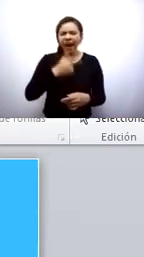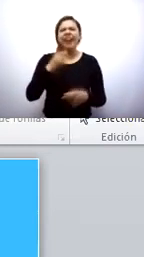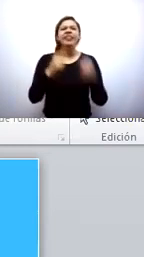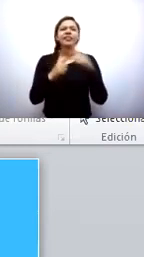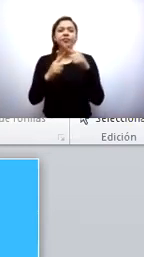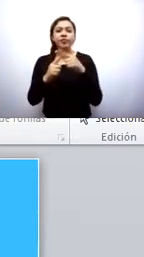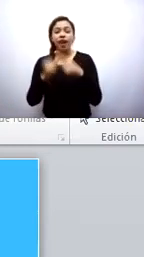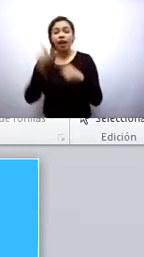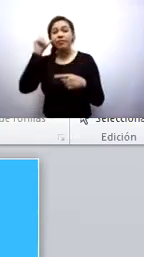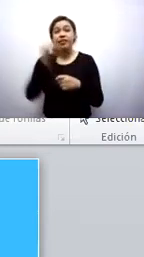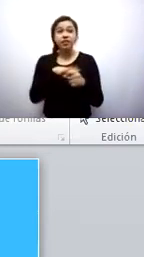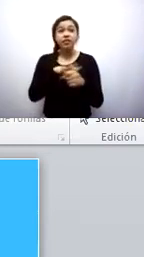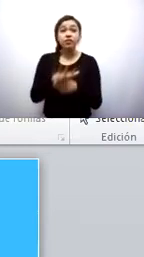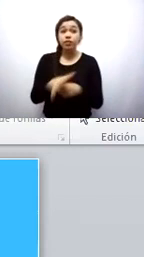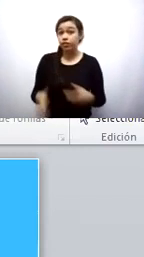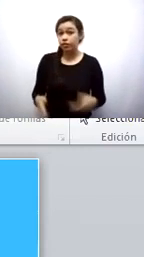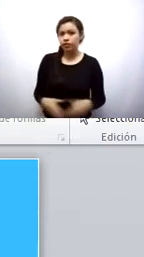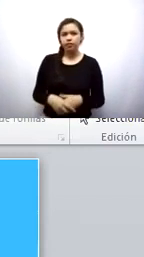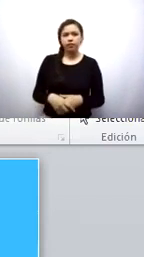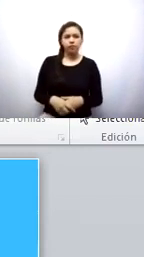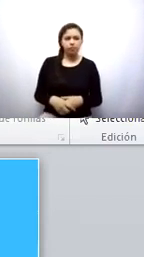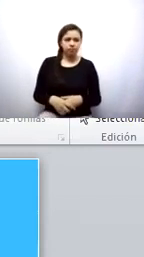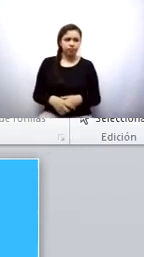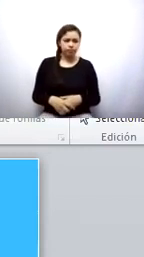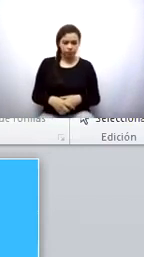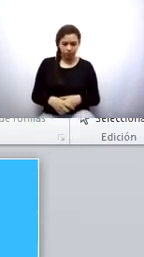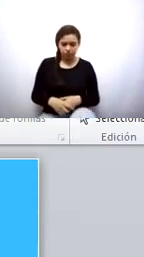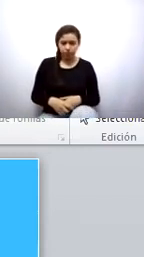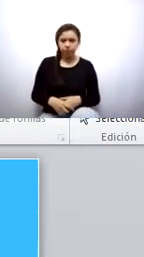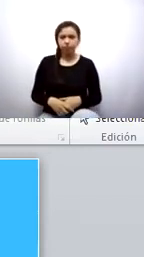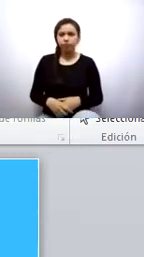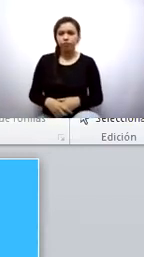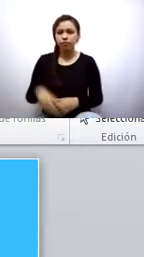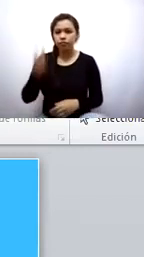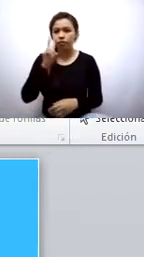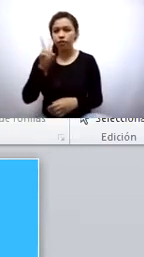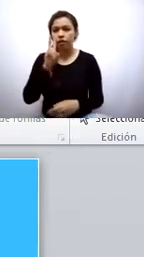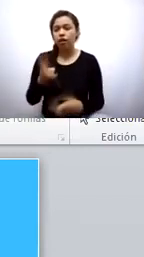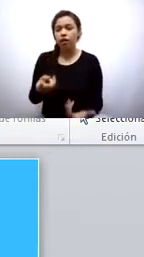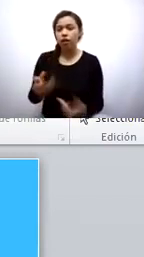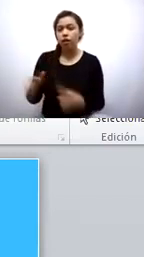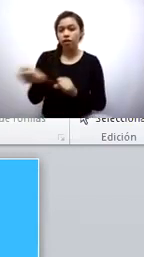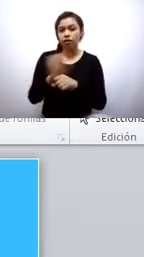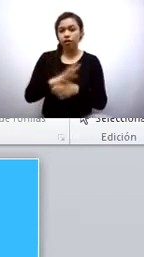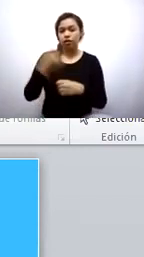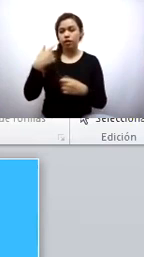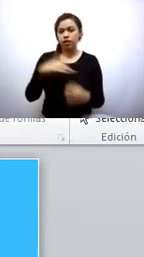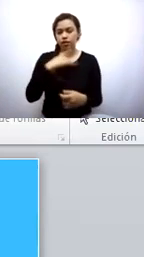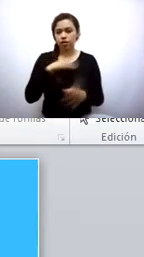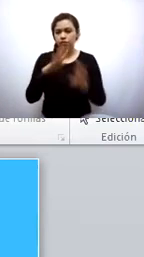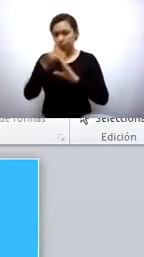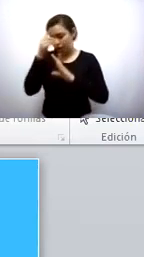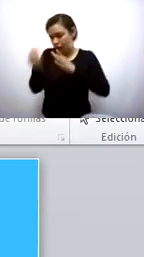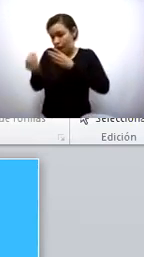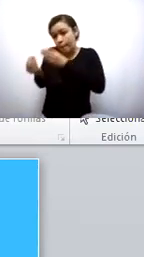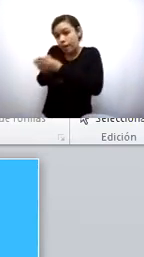el día siguiente. Y bueno, vemos que hasta en ese sentido la pandemia ha trastocado un poco nuestro sentido de privacidad,